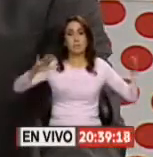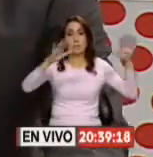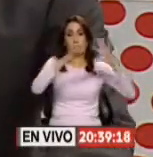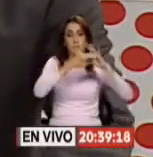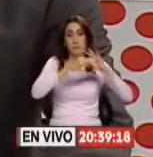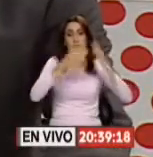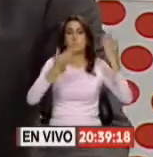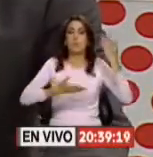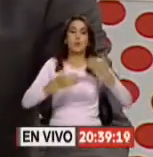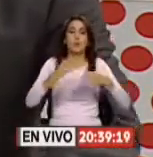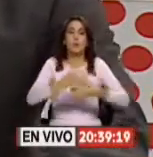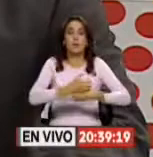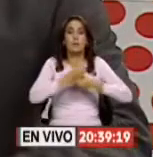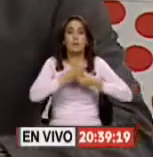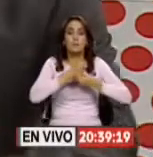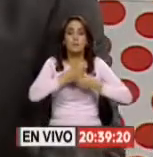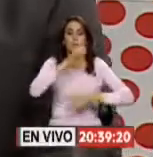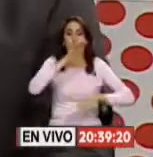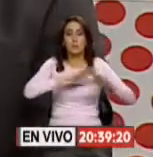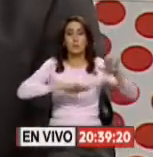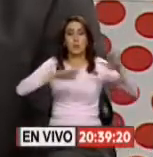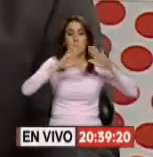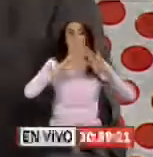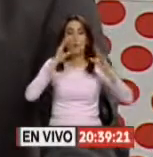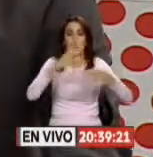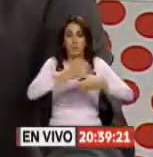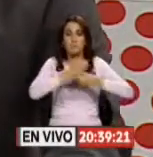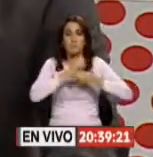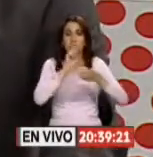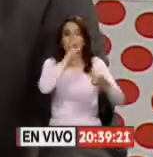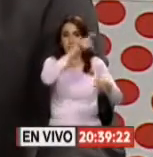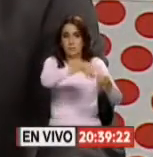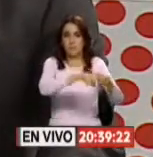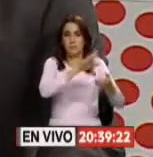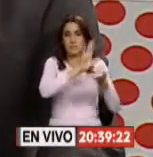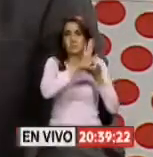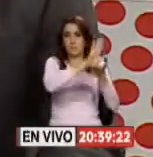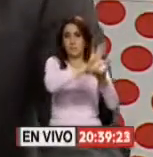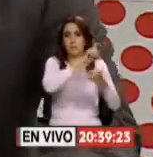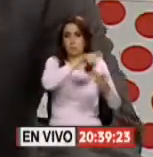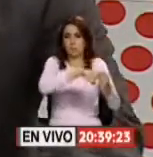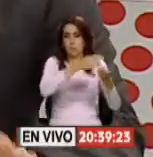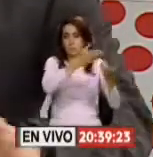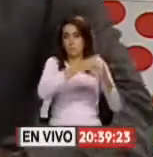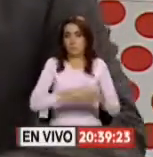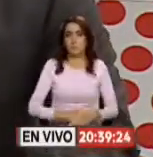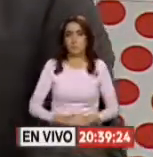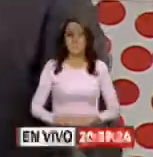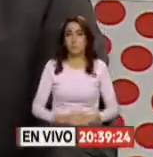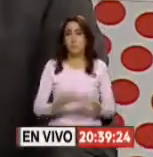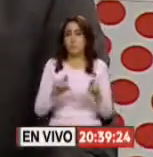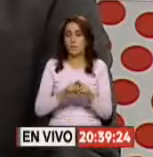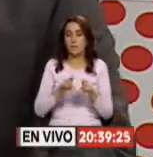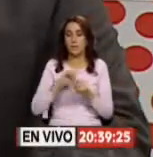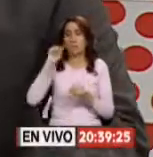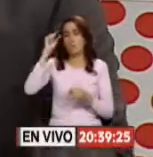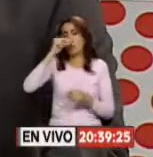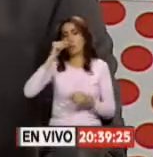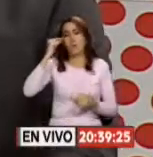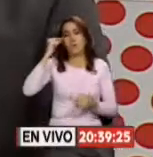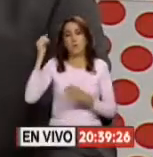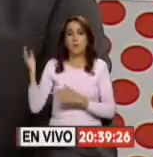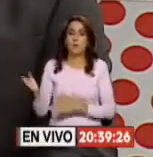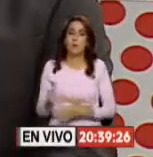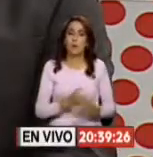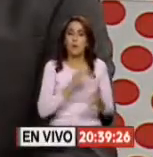seguro. El seguro, ellos están afiliados al seguro, entonces el seguro tiene la obligación de hacerlo. Y aparte de eso, el Estado, obviamente, estos pacientes,